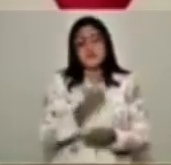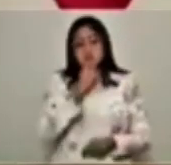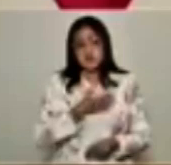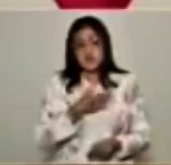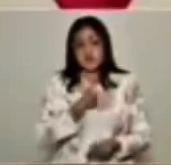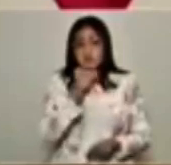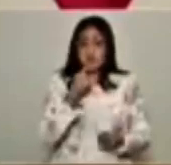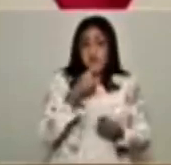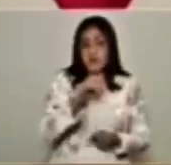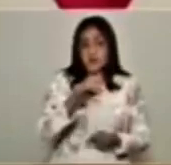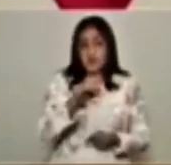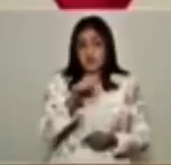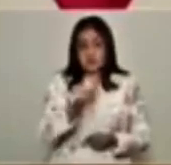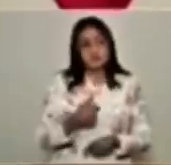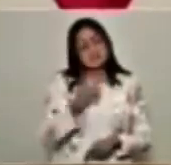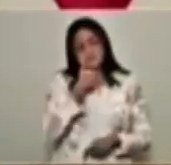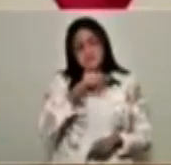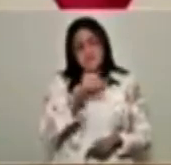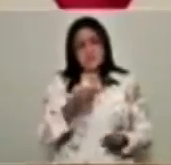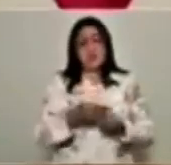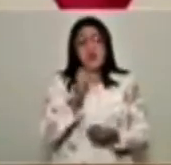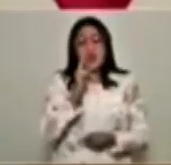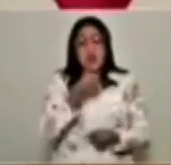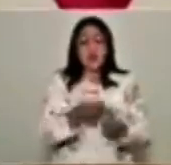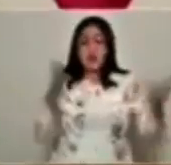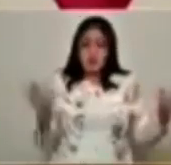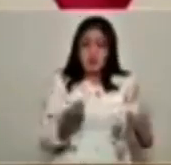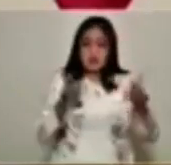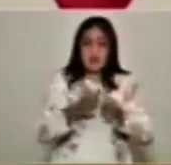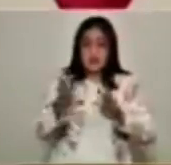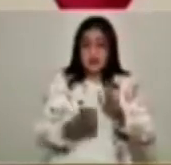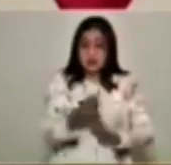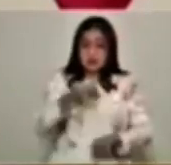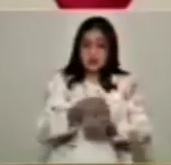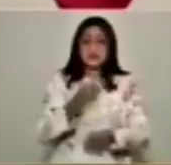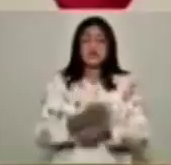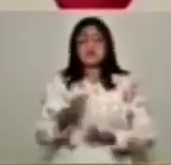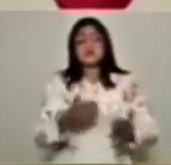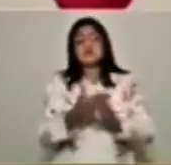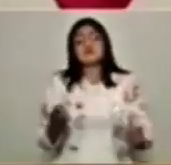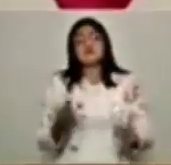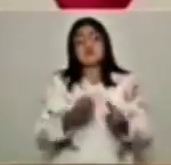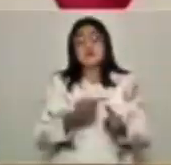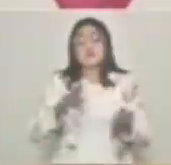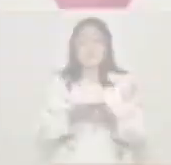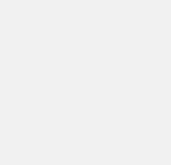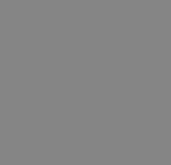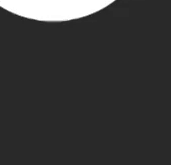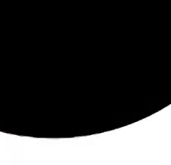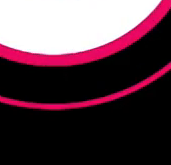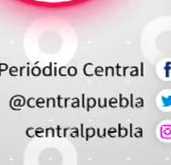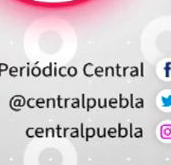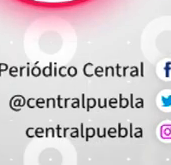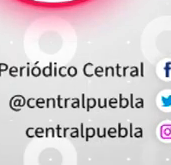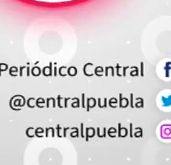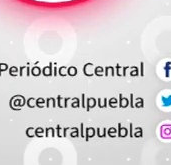como amenaza lo digo como alguien que promovería que la ley se aplicará encontrar un transgresor de la misma